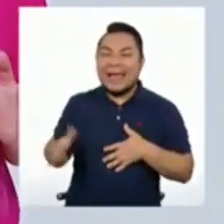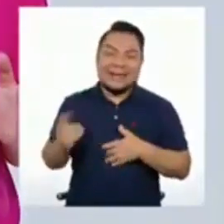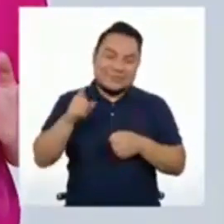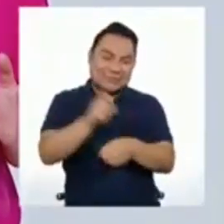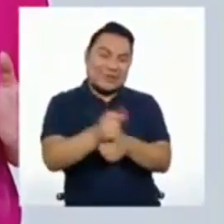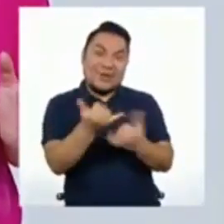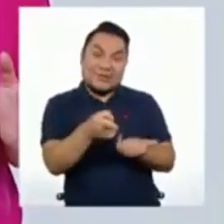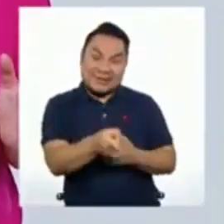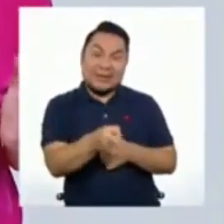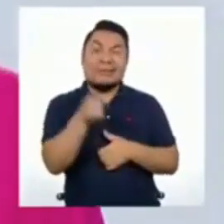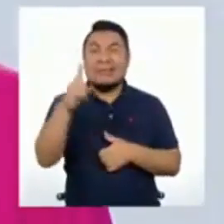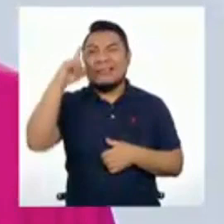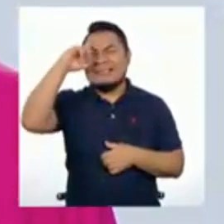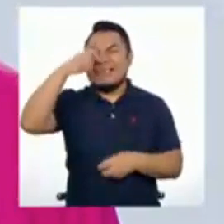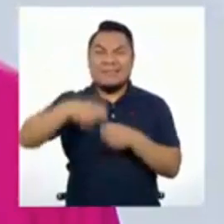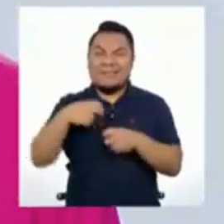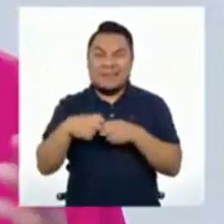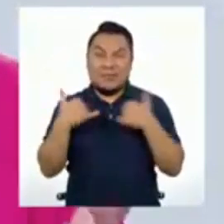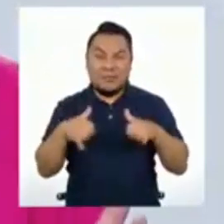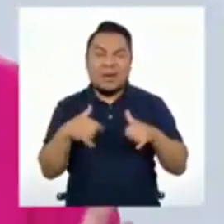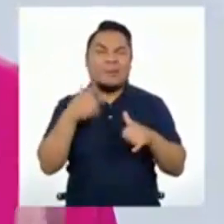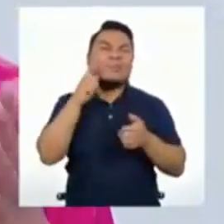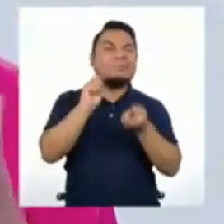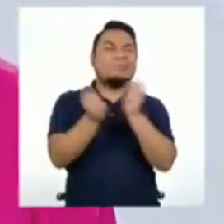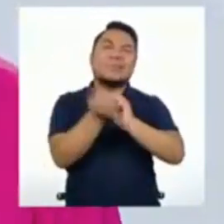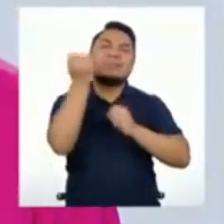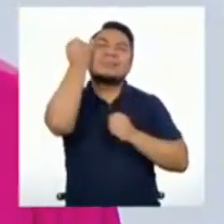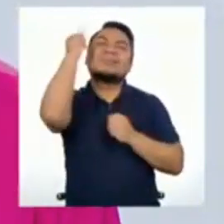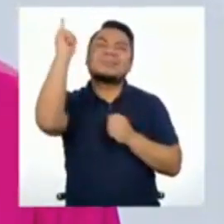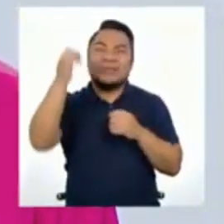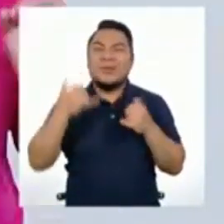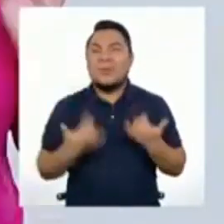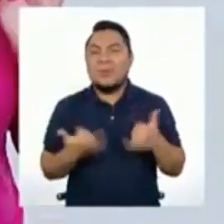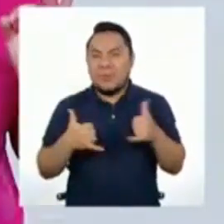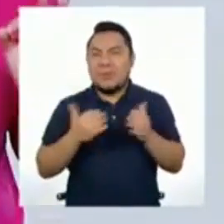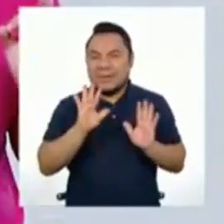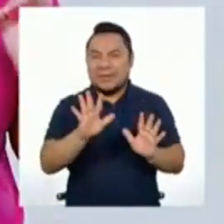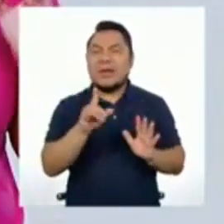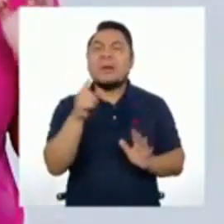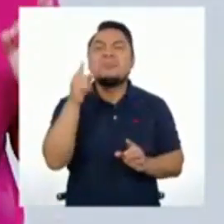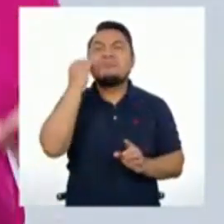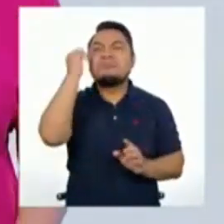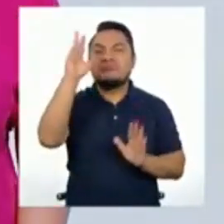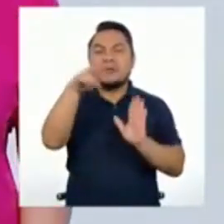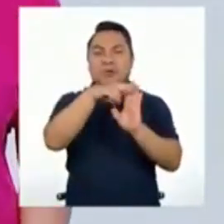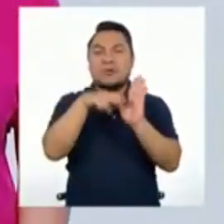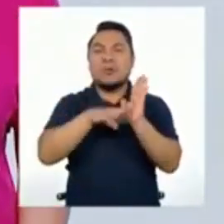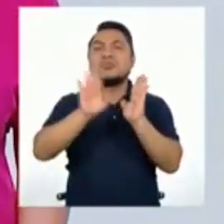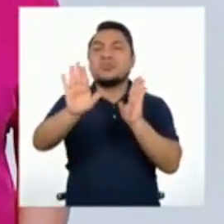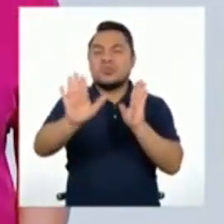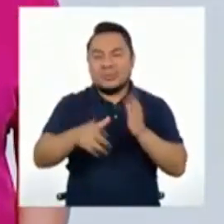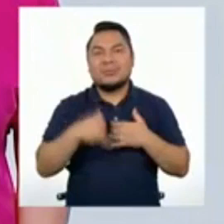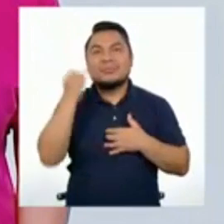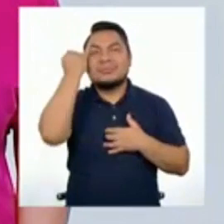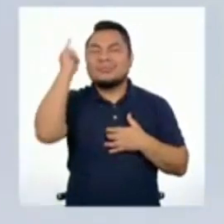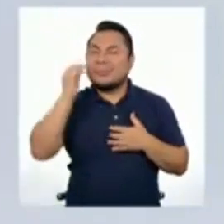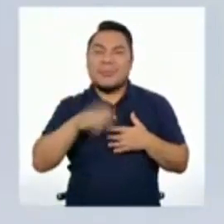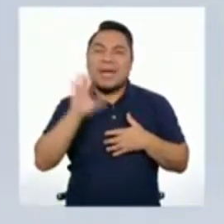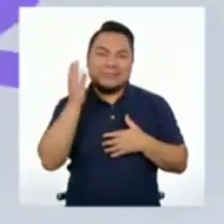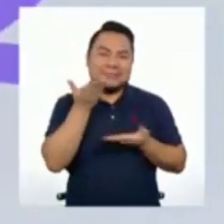si son muy complicados de hacer, pueden crear otros con sus propias reglas. Pongan su creatividad al